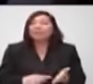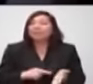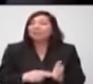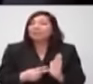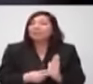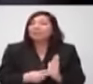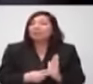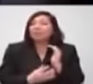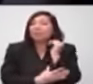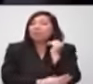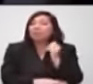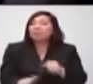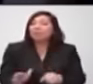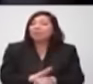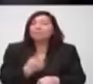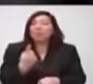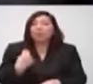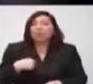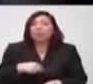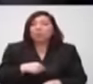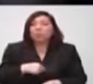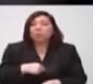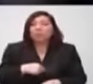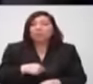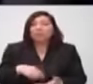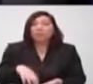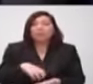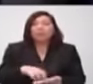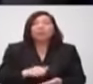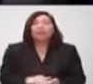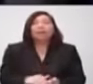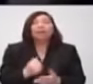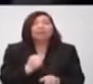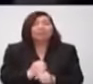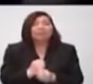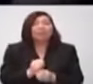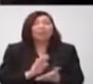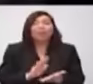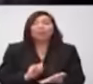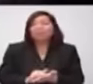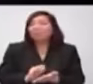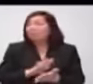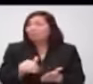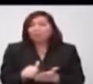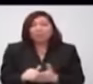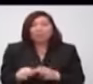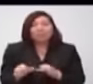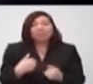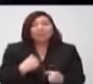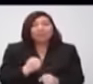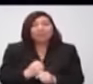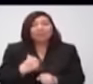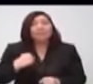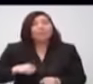significa en pobreza absoluta para nuestra ciudad, el trabajo que todos de manera conjunta tenemos que hacer.